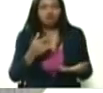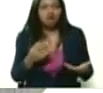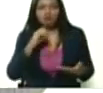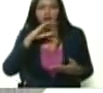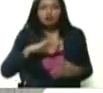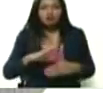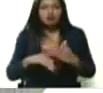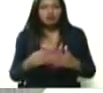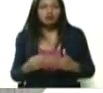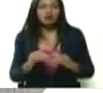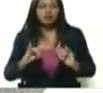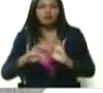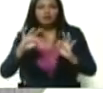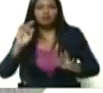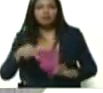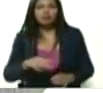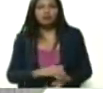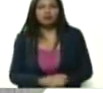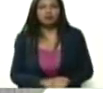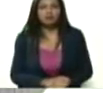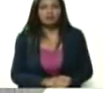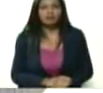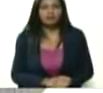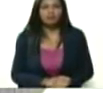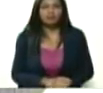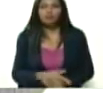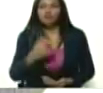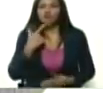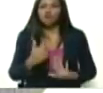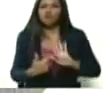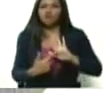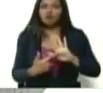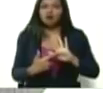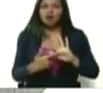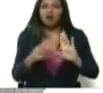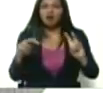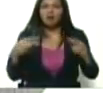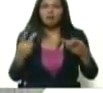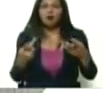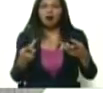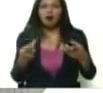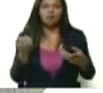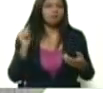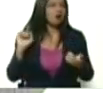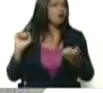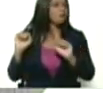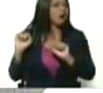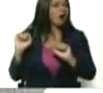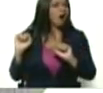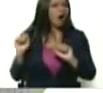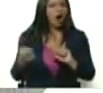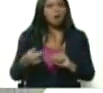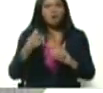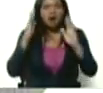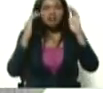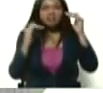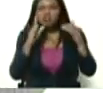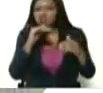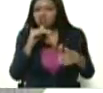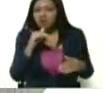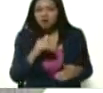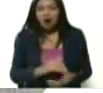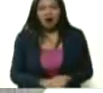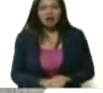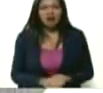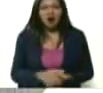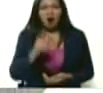historia contemporánea, reveladora del desprecio y de la poca atención del